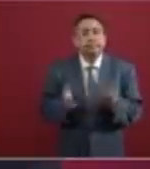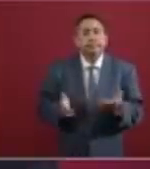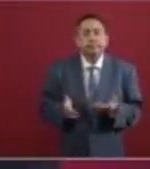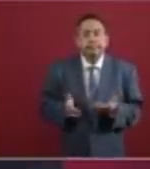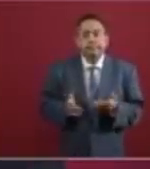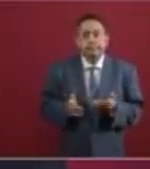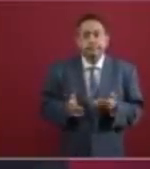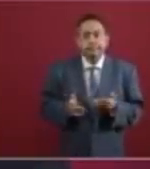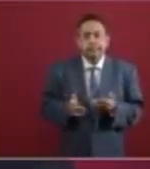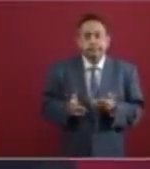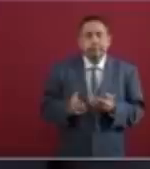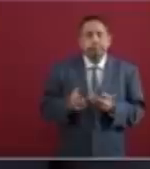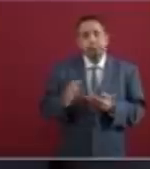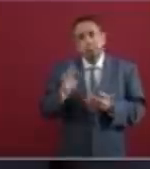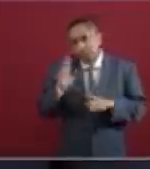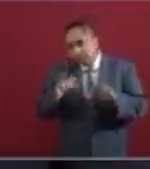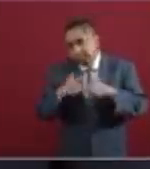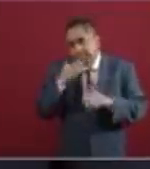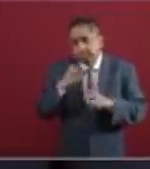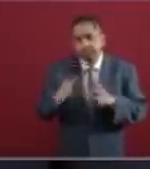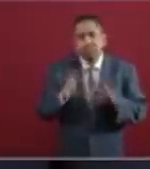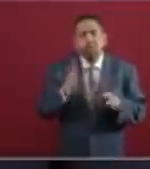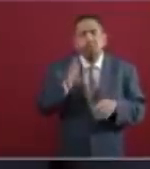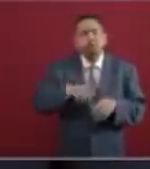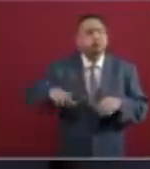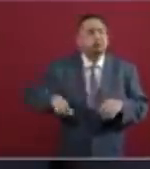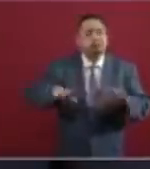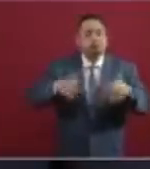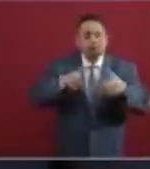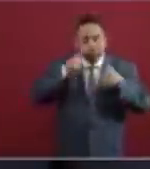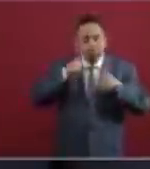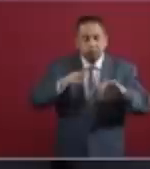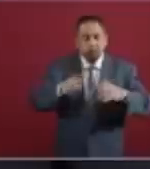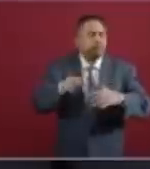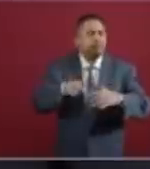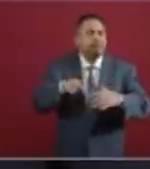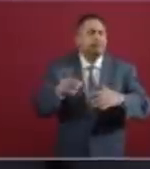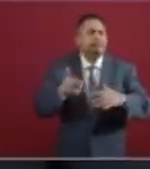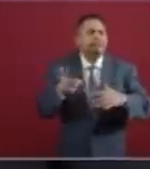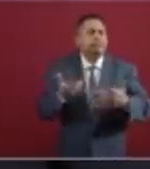en el mejor de los casos, dedicada a